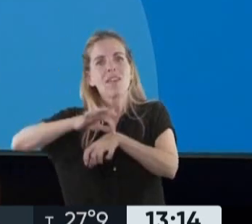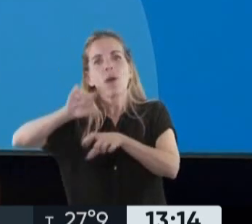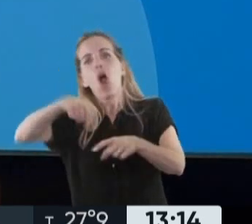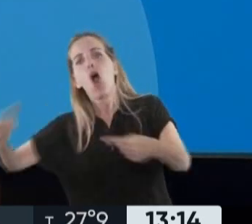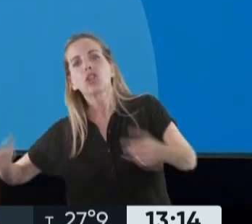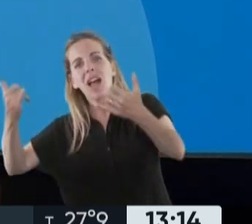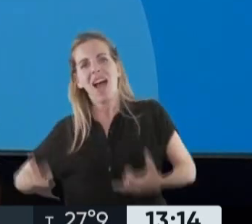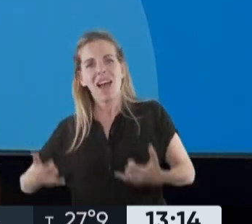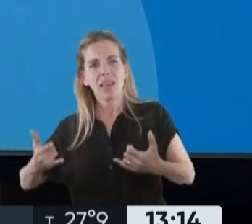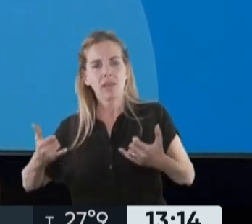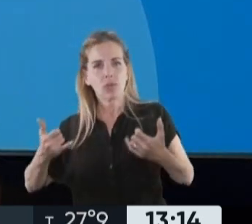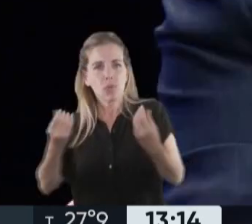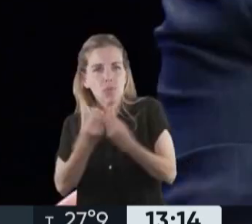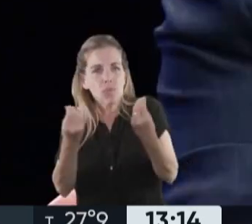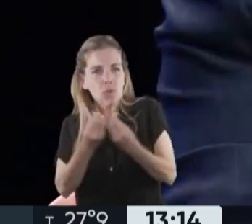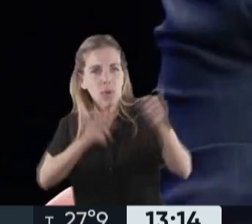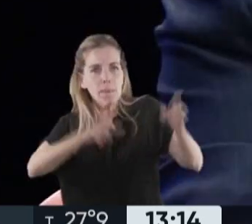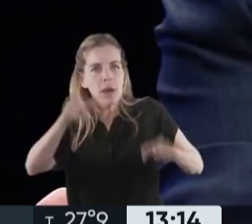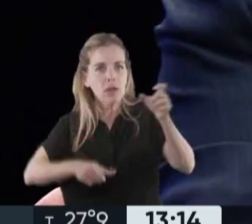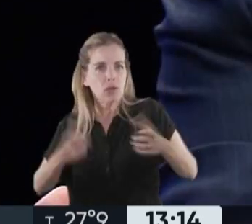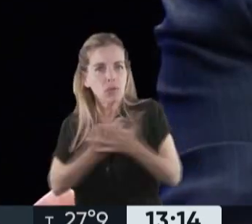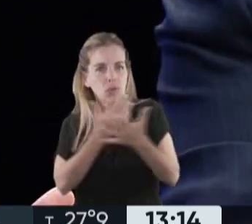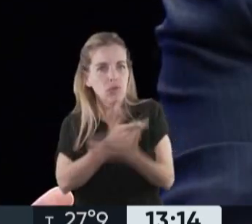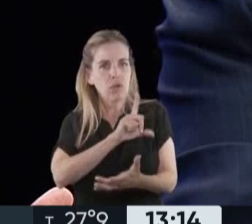No nos alcanza tanta muerte para decir cambiemos.